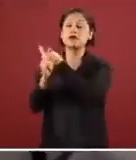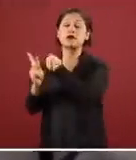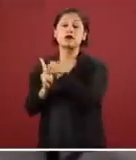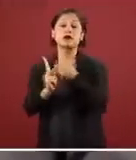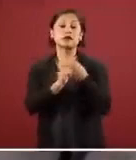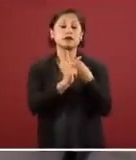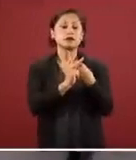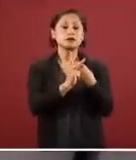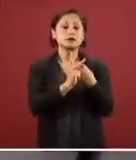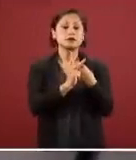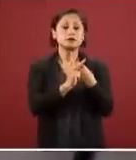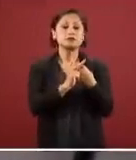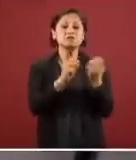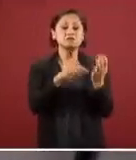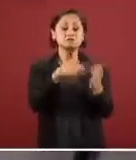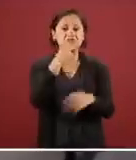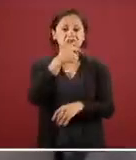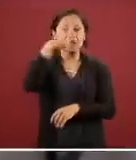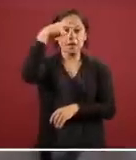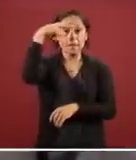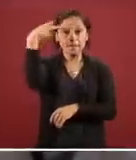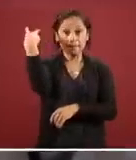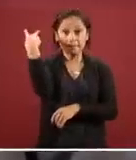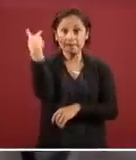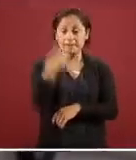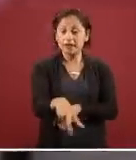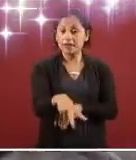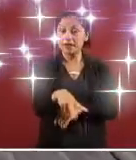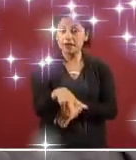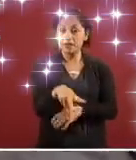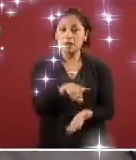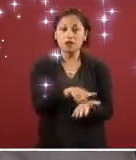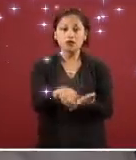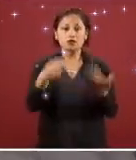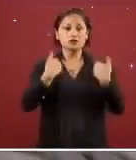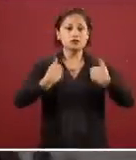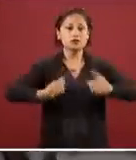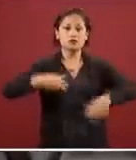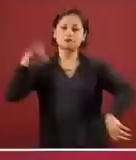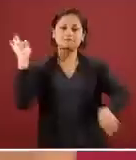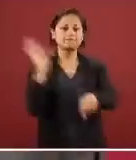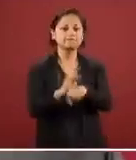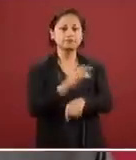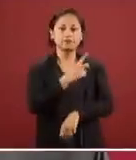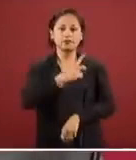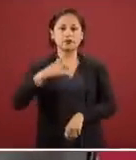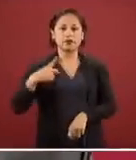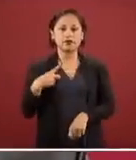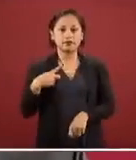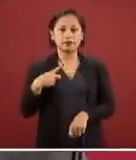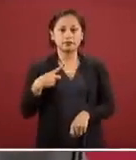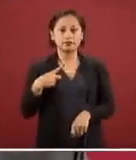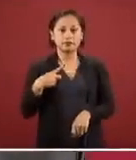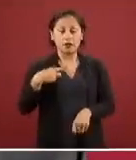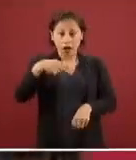debe de procurar defender los derechos humanos. Esto es lo que estoy haciendo.